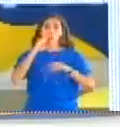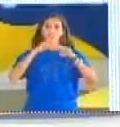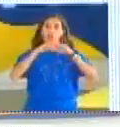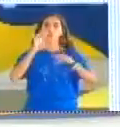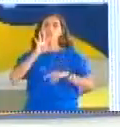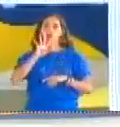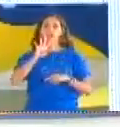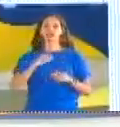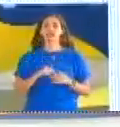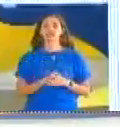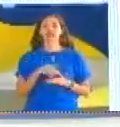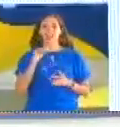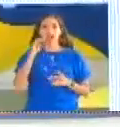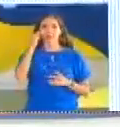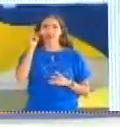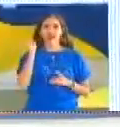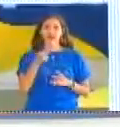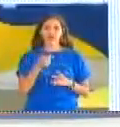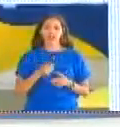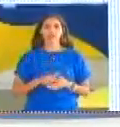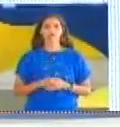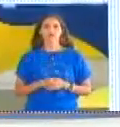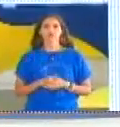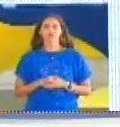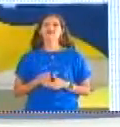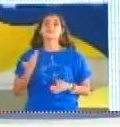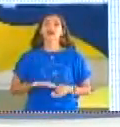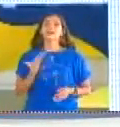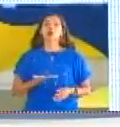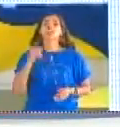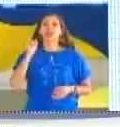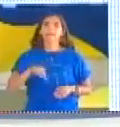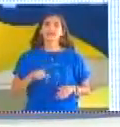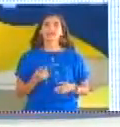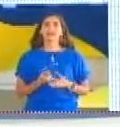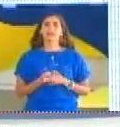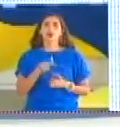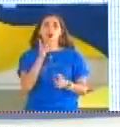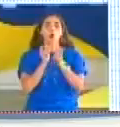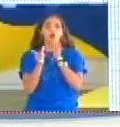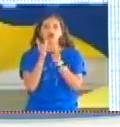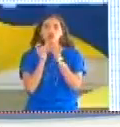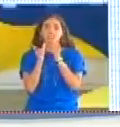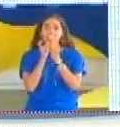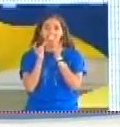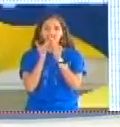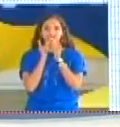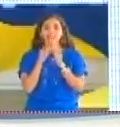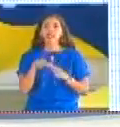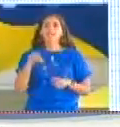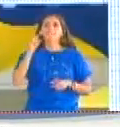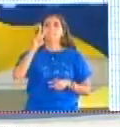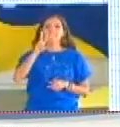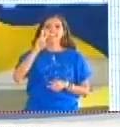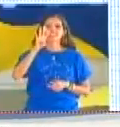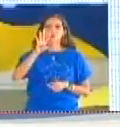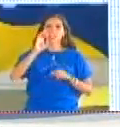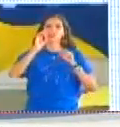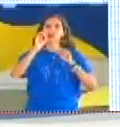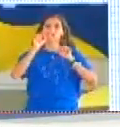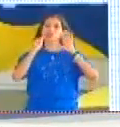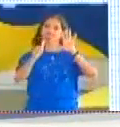4x4 que hablaba María Gabriela. Pero es muy importante también consultarse al 2406.